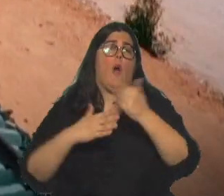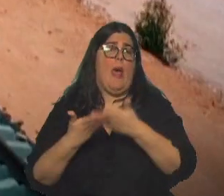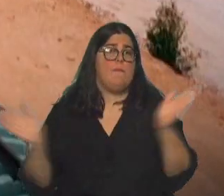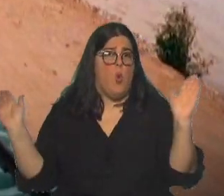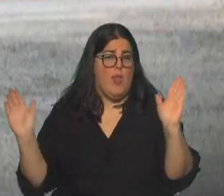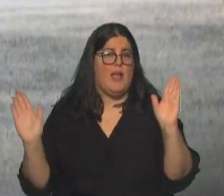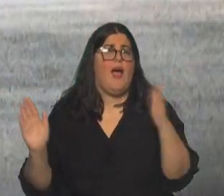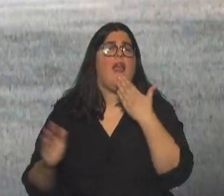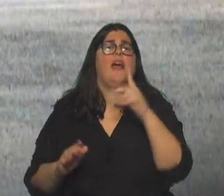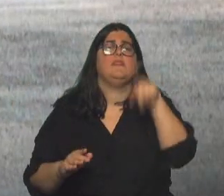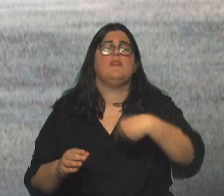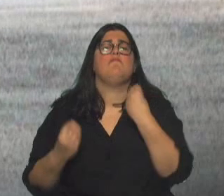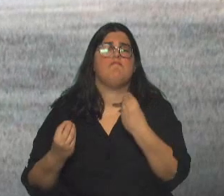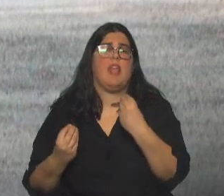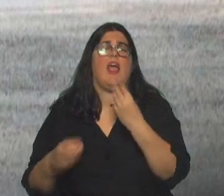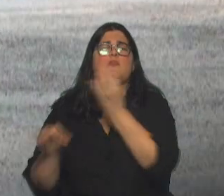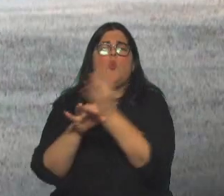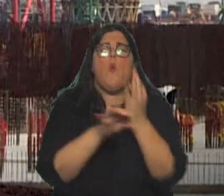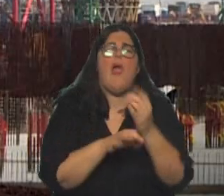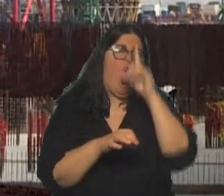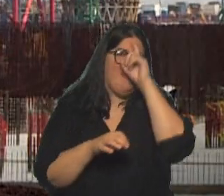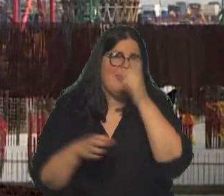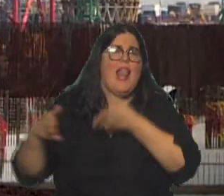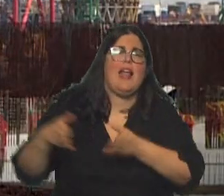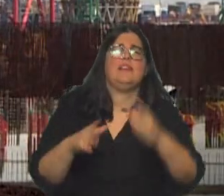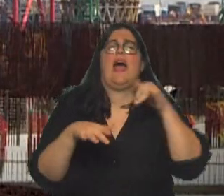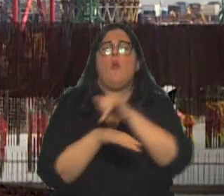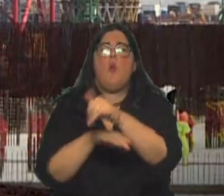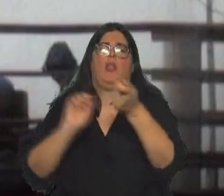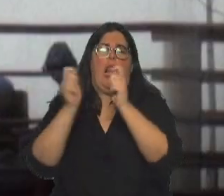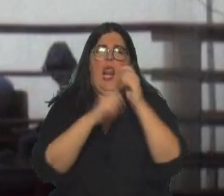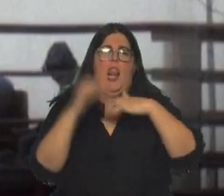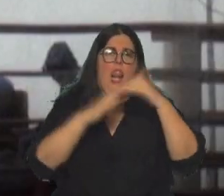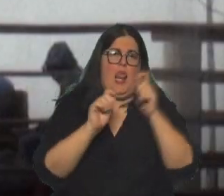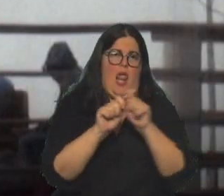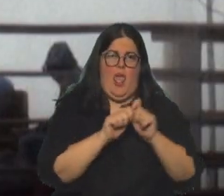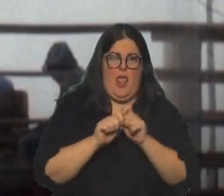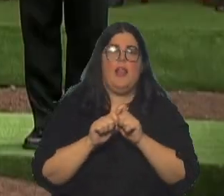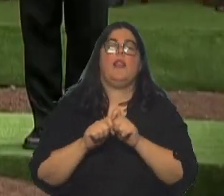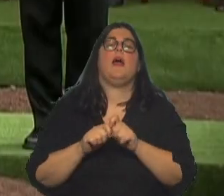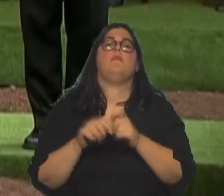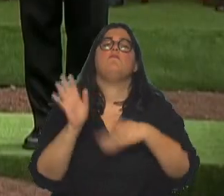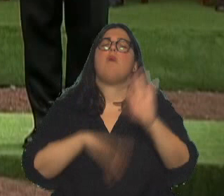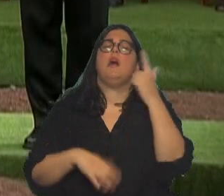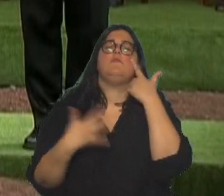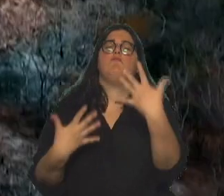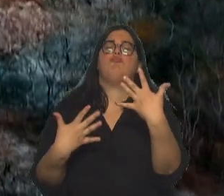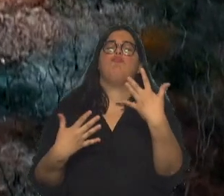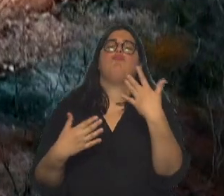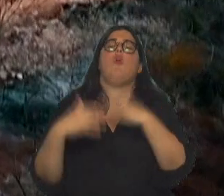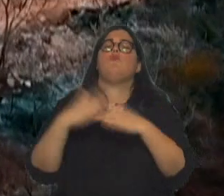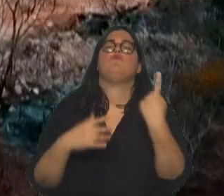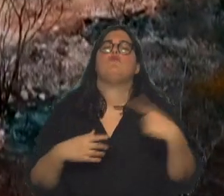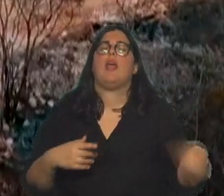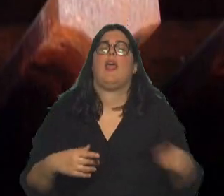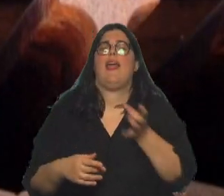con la construcción o remodelación de escuelas, hospitales, carreteras y aeropuertos. Y la obra que más identifica a la gestión de AMLO es la construcción